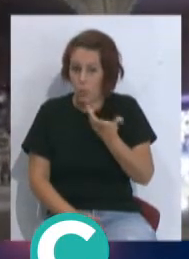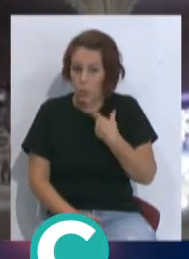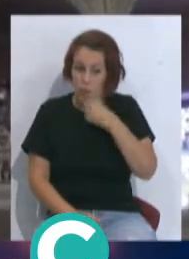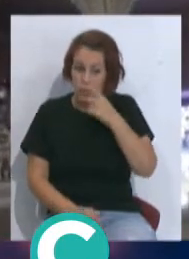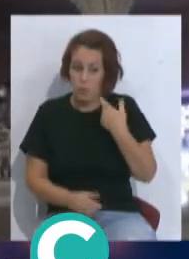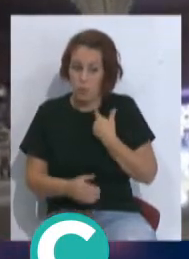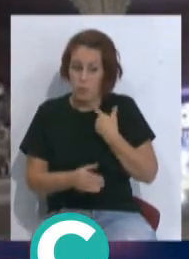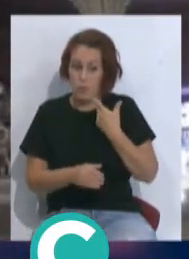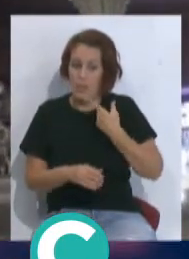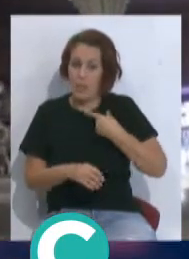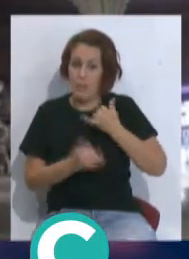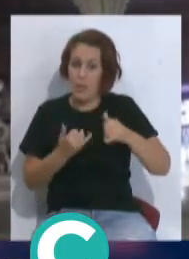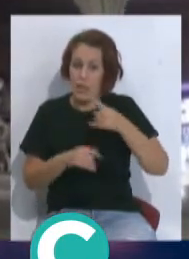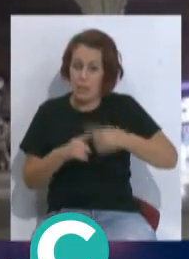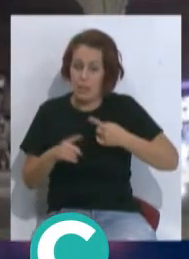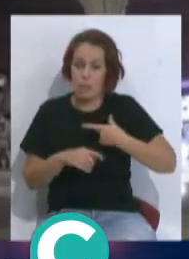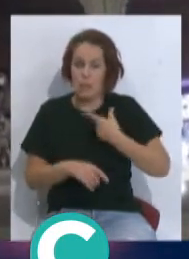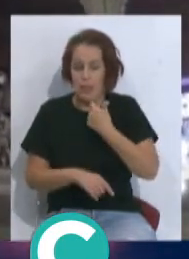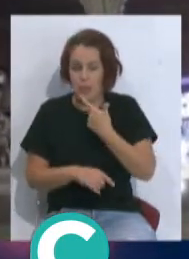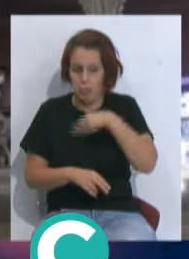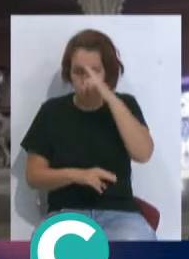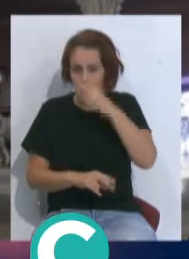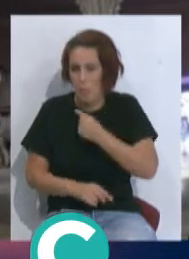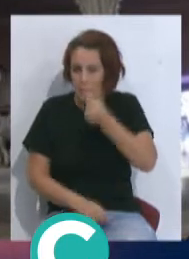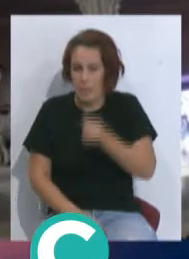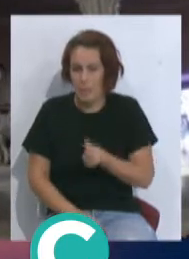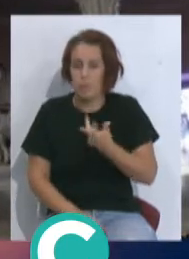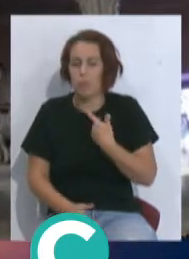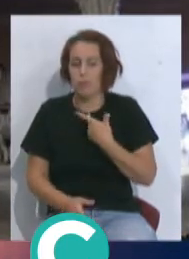respetos, años. Una mínima parte, con sí, todos sí, los respetos, sí, ¿eh? Sí, y que nadie me malinterprete,